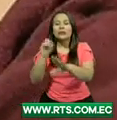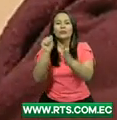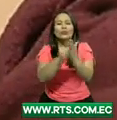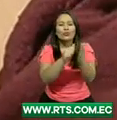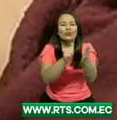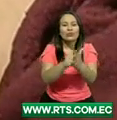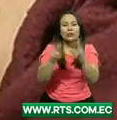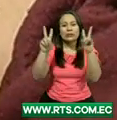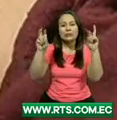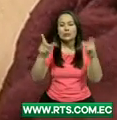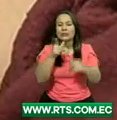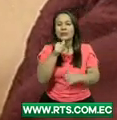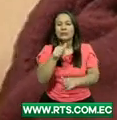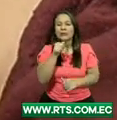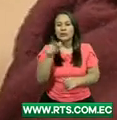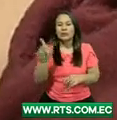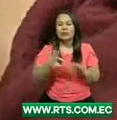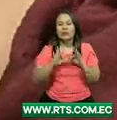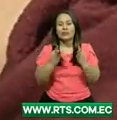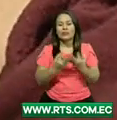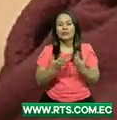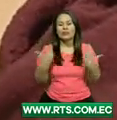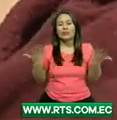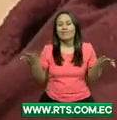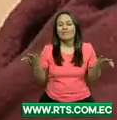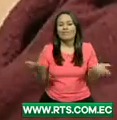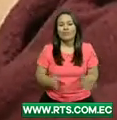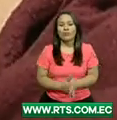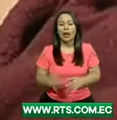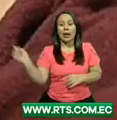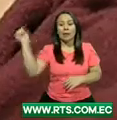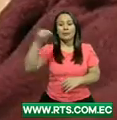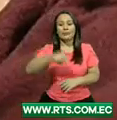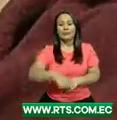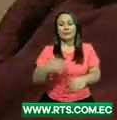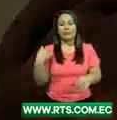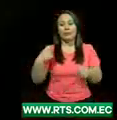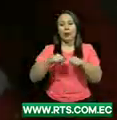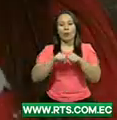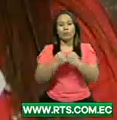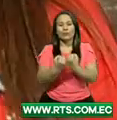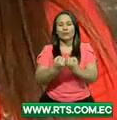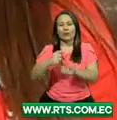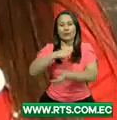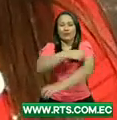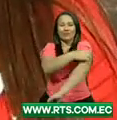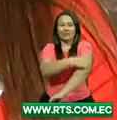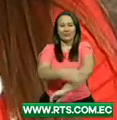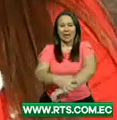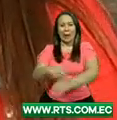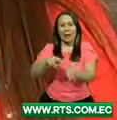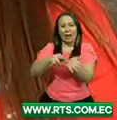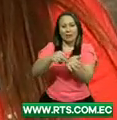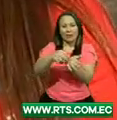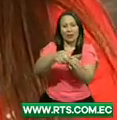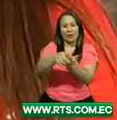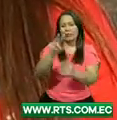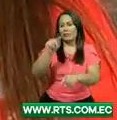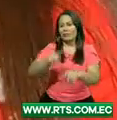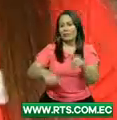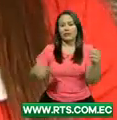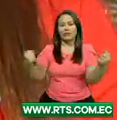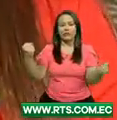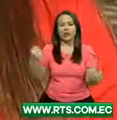este tema su salud tampoco cuando él llega aquí llega con una fractura de fémur bastante fuerte por el choque que tuvo